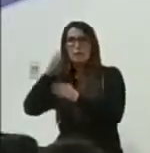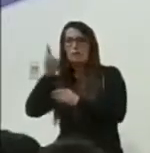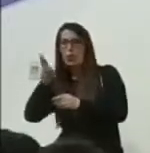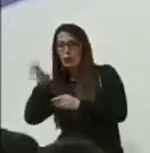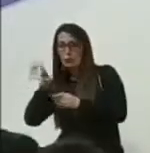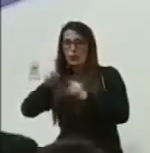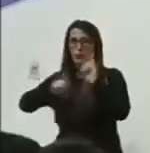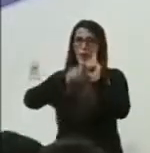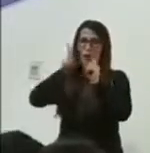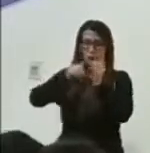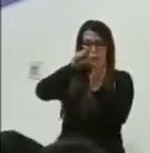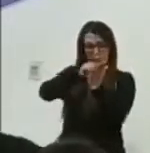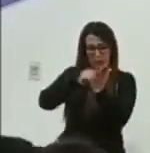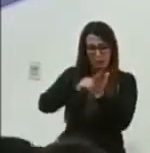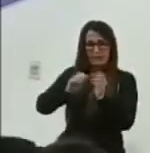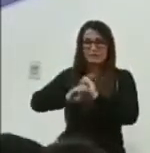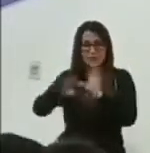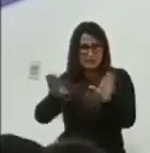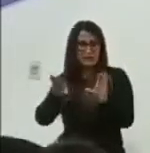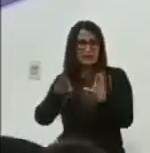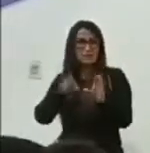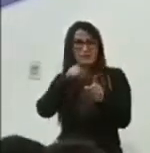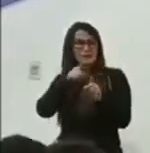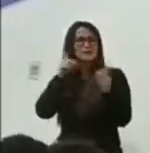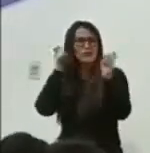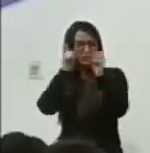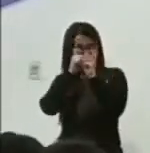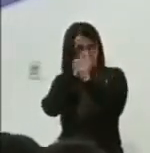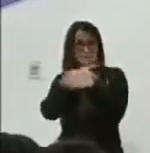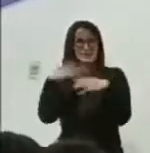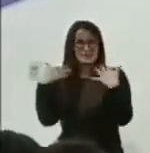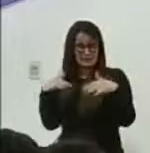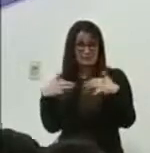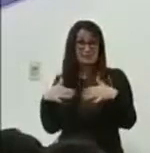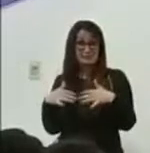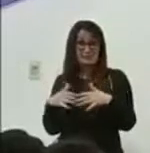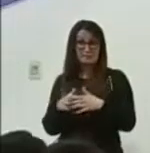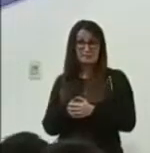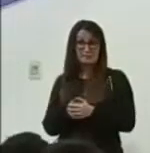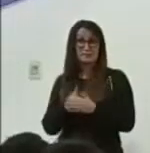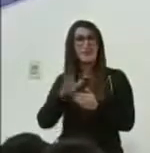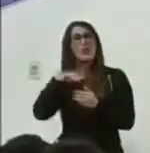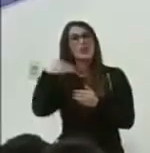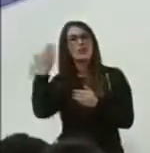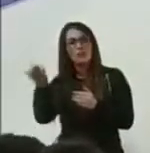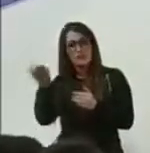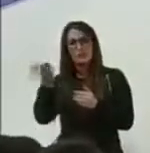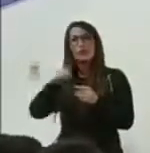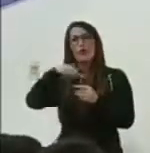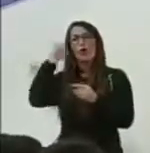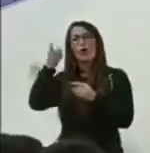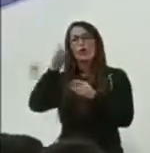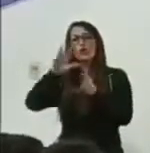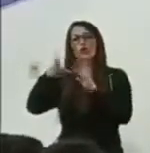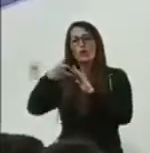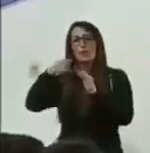prohibidos, proscriptos, partidos proscriptos, ¿sí? Difícil aún. Después una ola